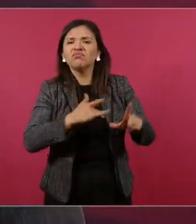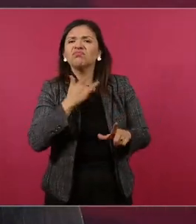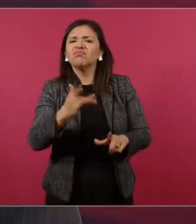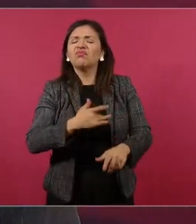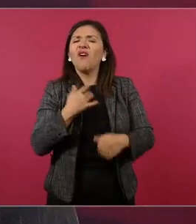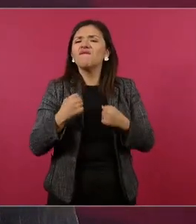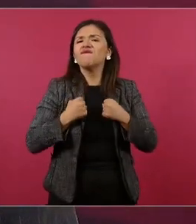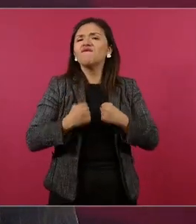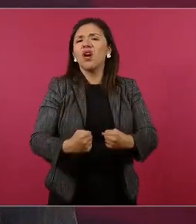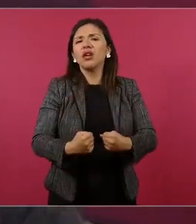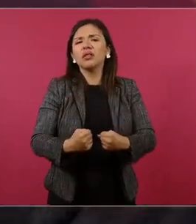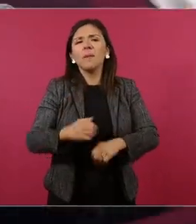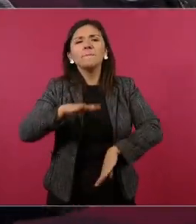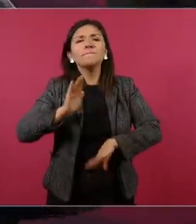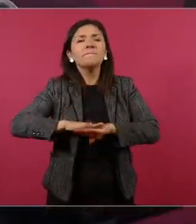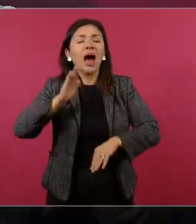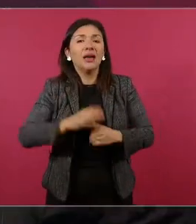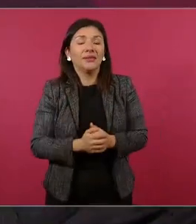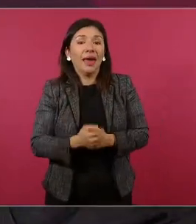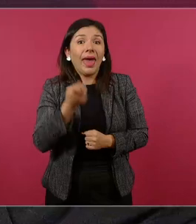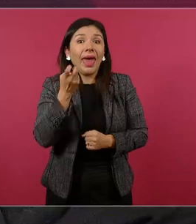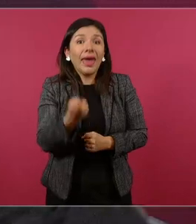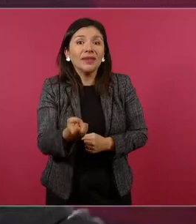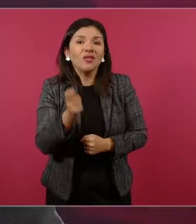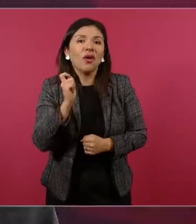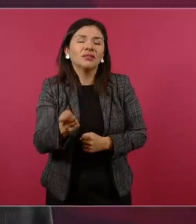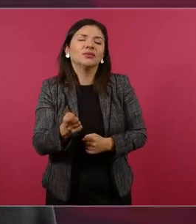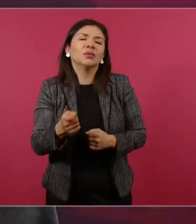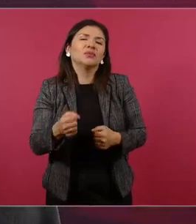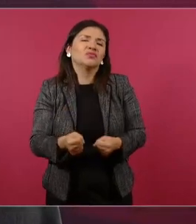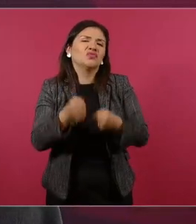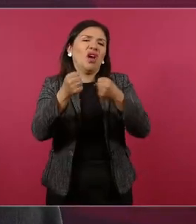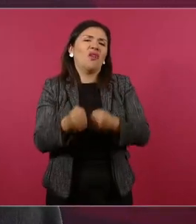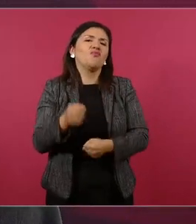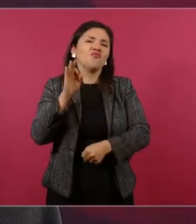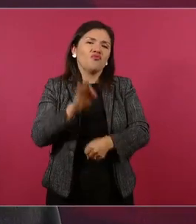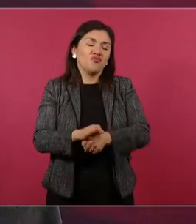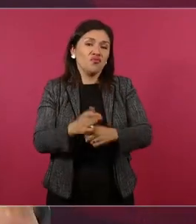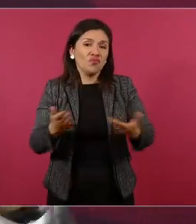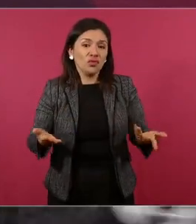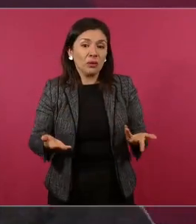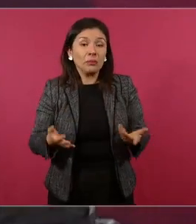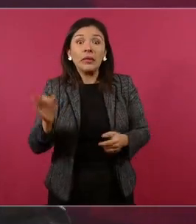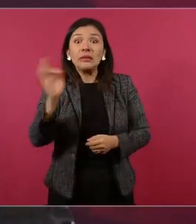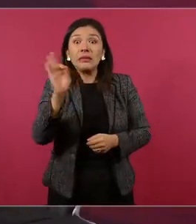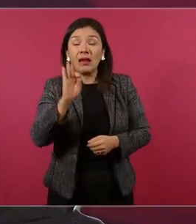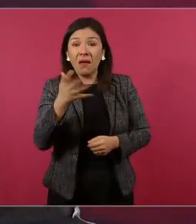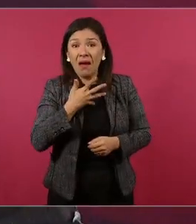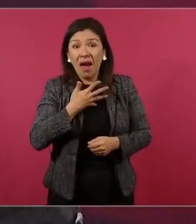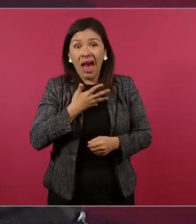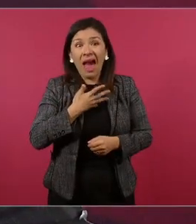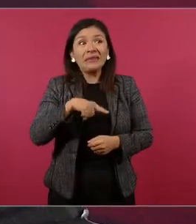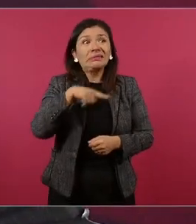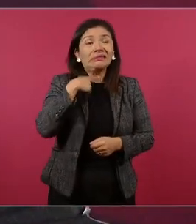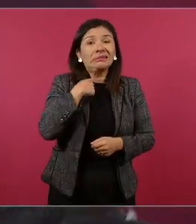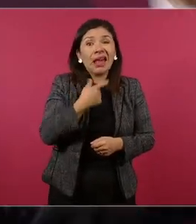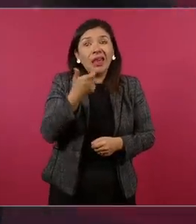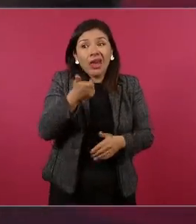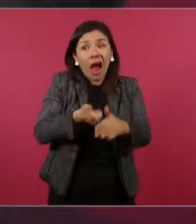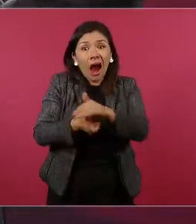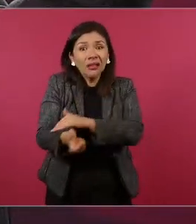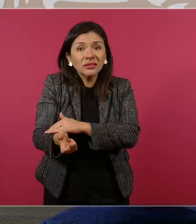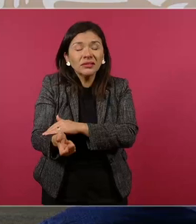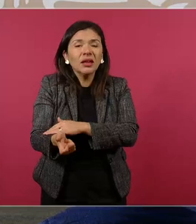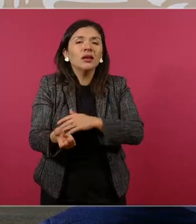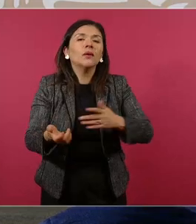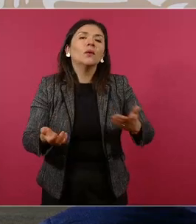empoderó Y esa es una garantía si fuese por dinero pues